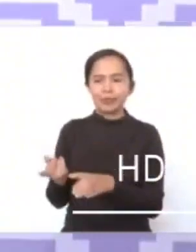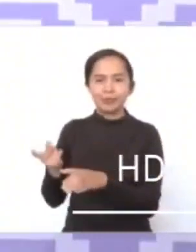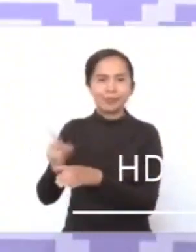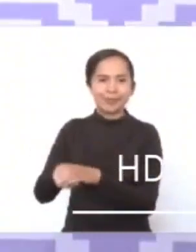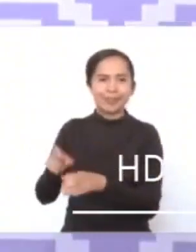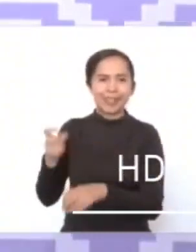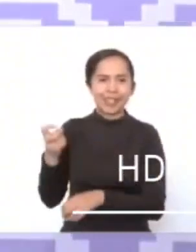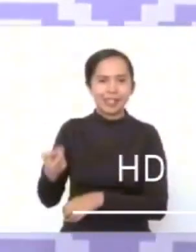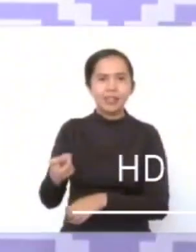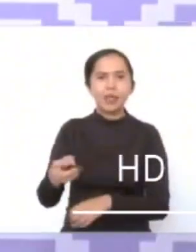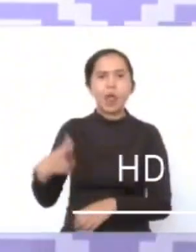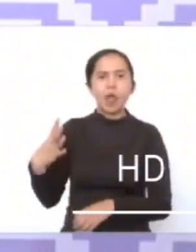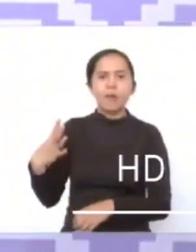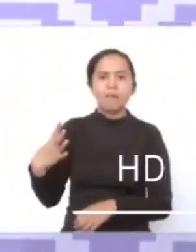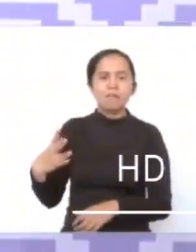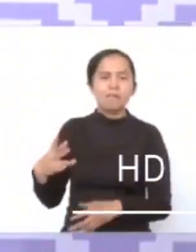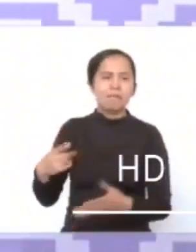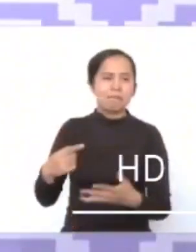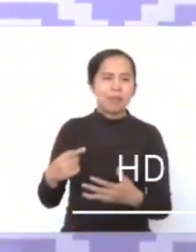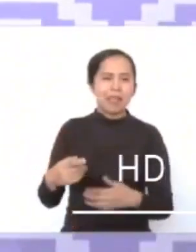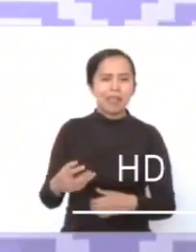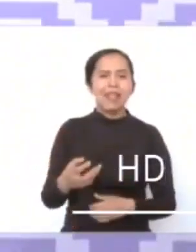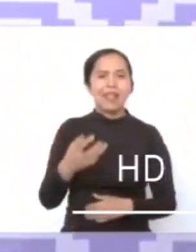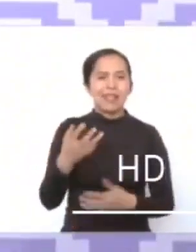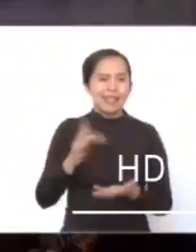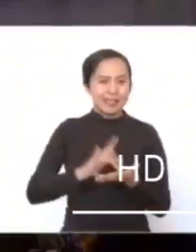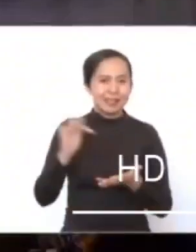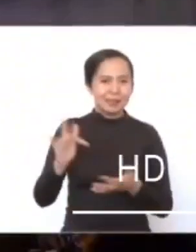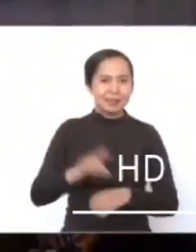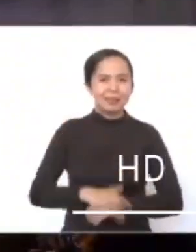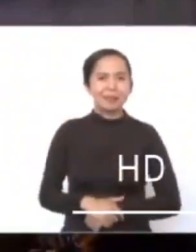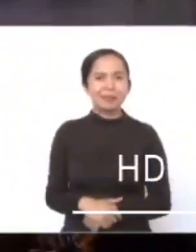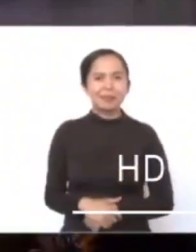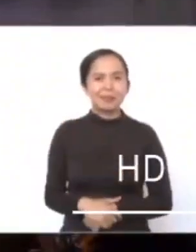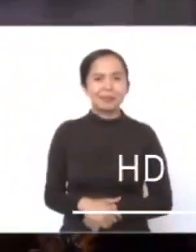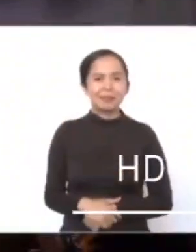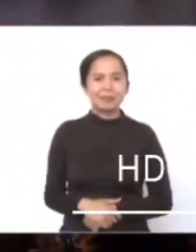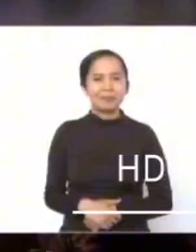proceso de ratificación. Y muchísimas gracias.